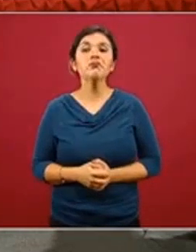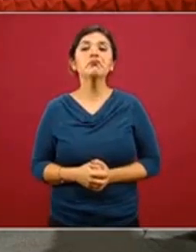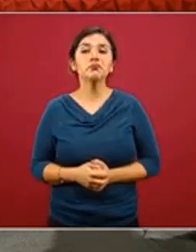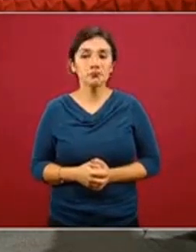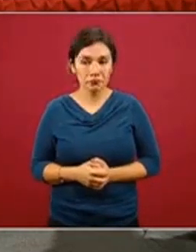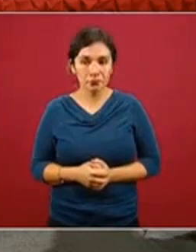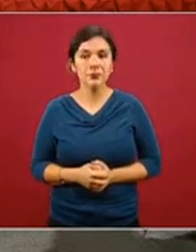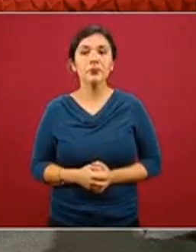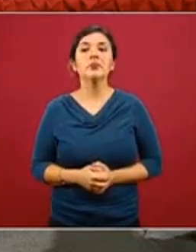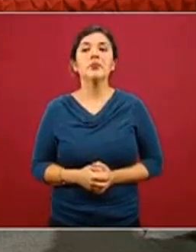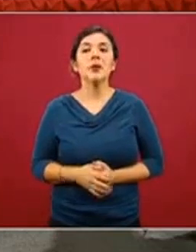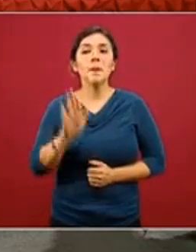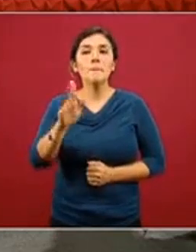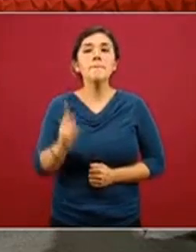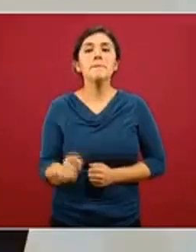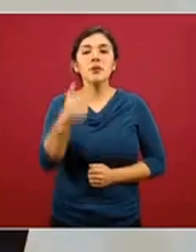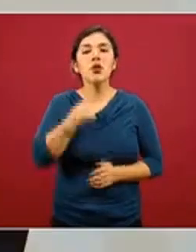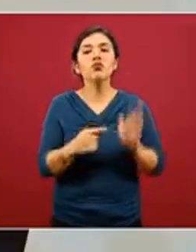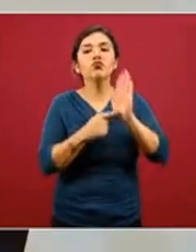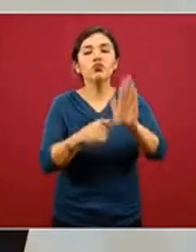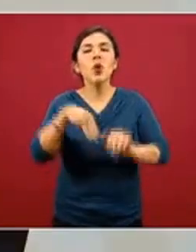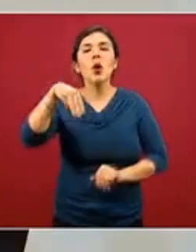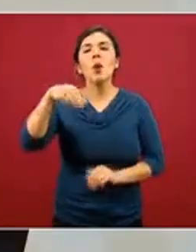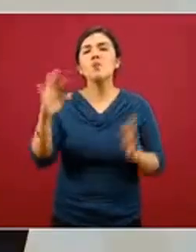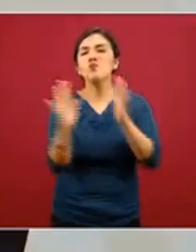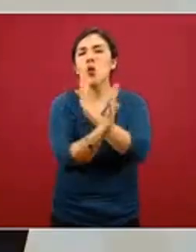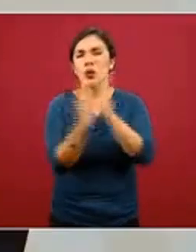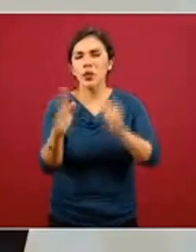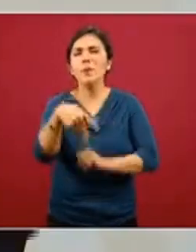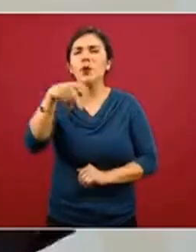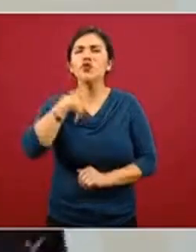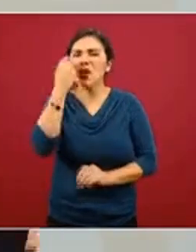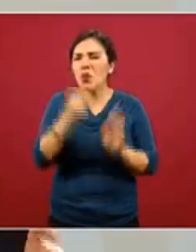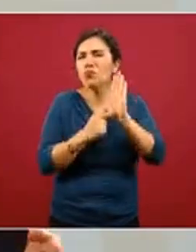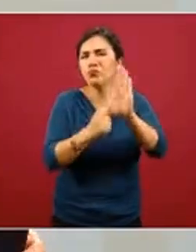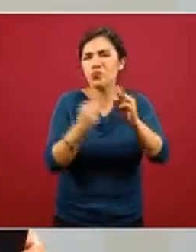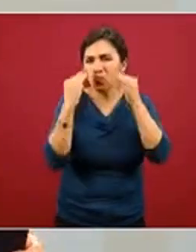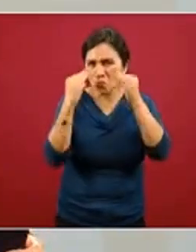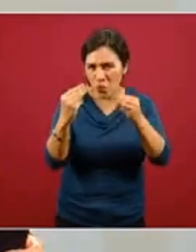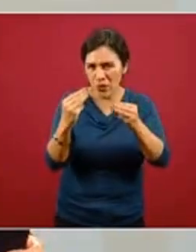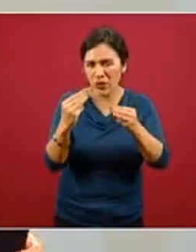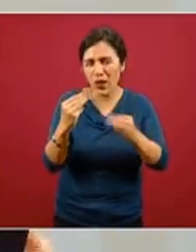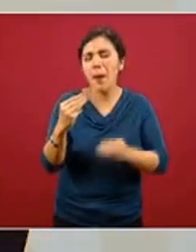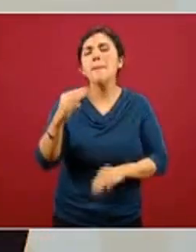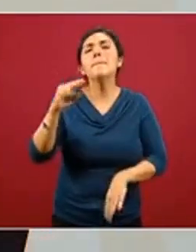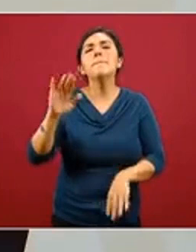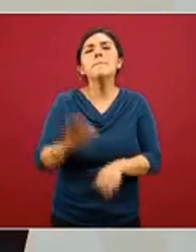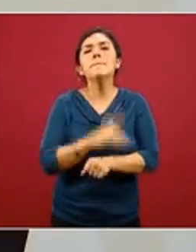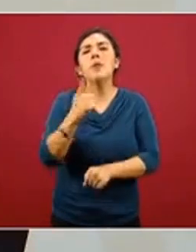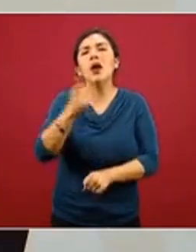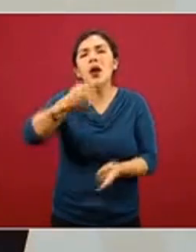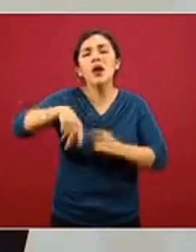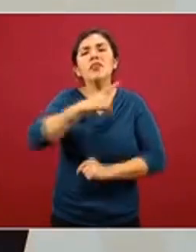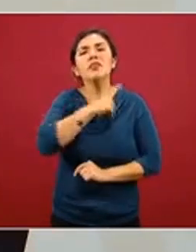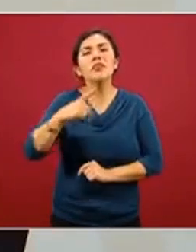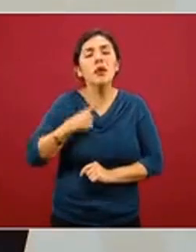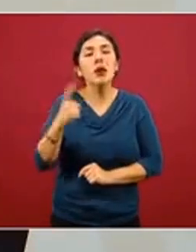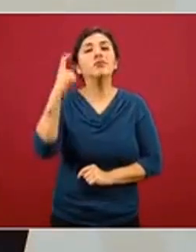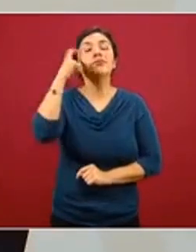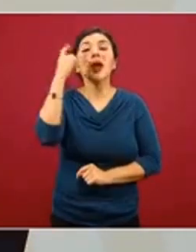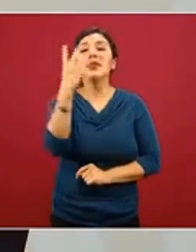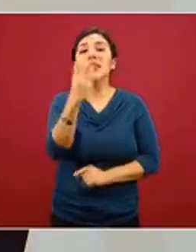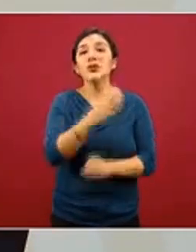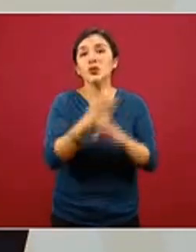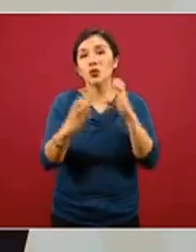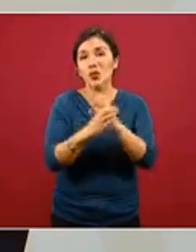Antes habría preguntas y respuestas, vamos a presentar lo de movilidad, pero quisimos traerlo aquí y por eso lo ponemos antes de lo de movilidad, para retomar sobre